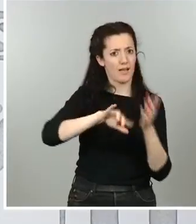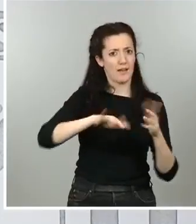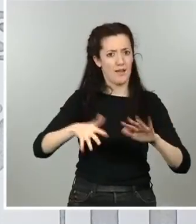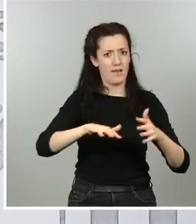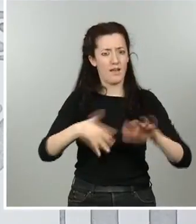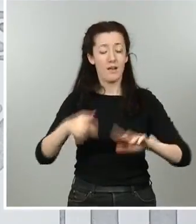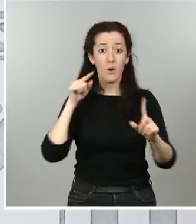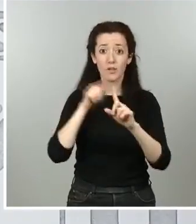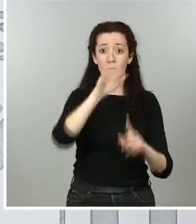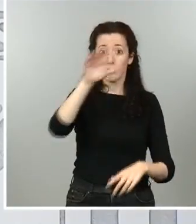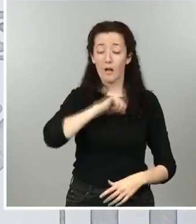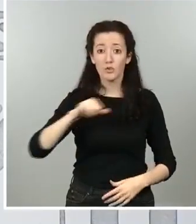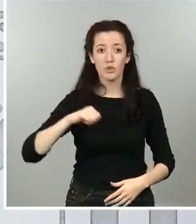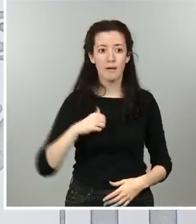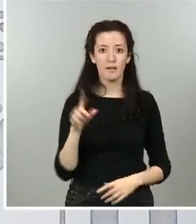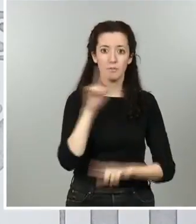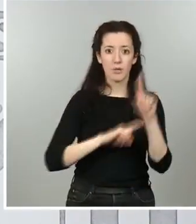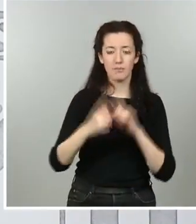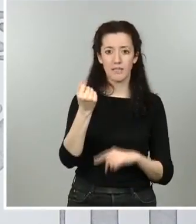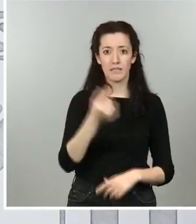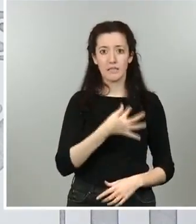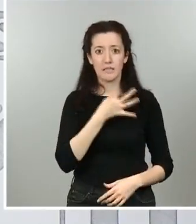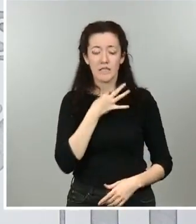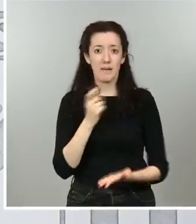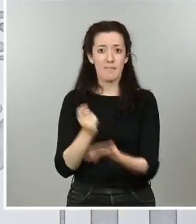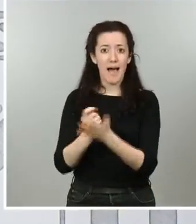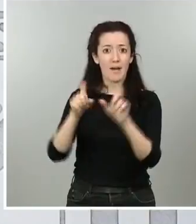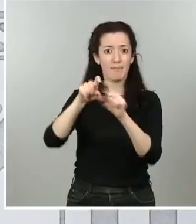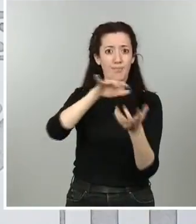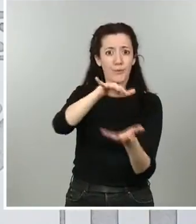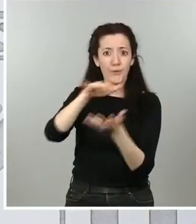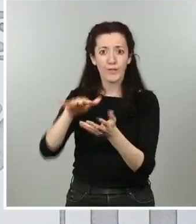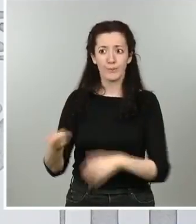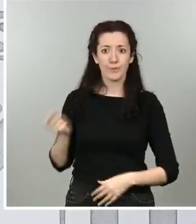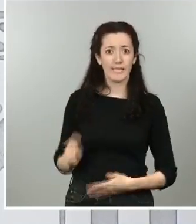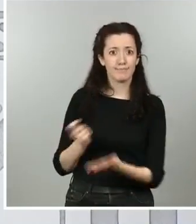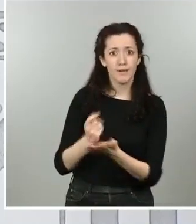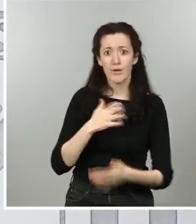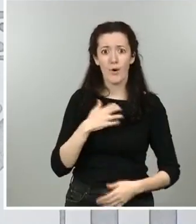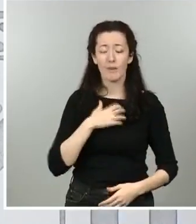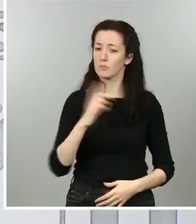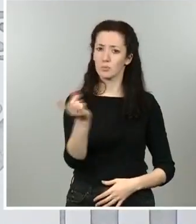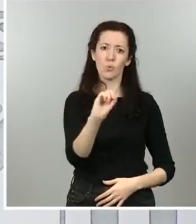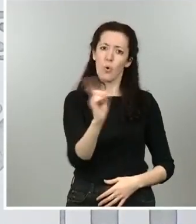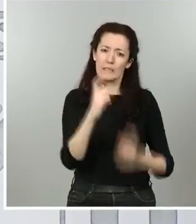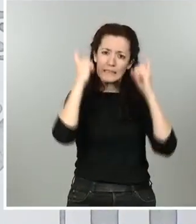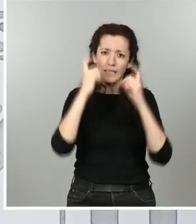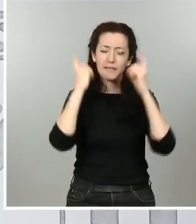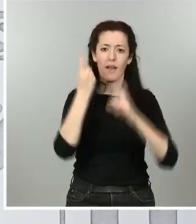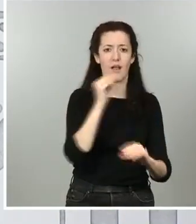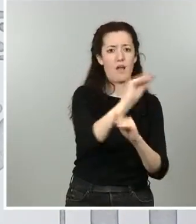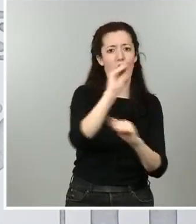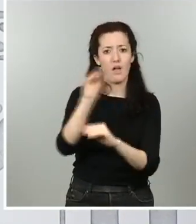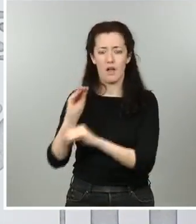liquidez y, por tanto, de pago a sus proveedores o a sus profesionales. Hasta la fecha, las medidas que se han adoptado han